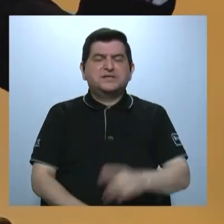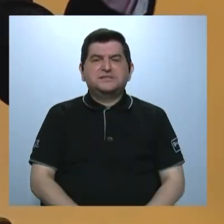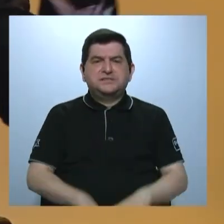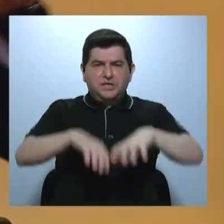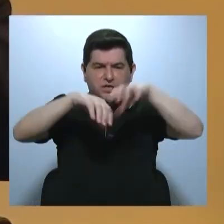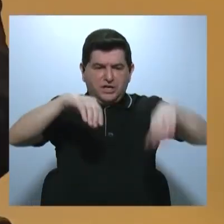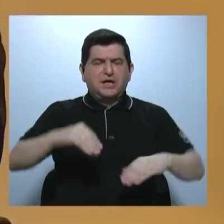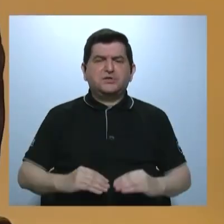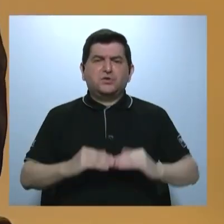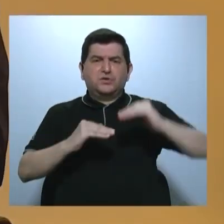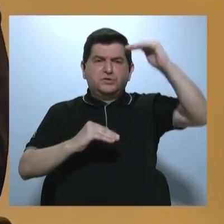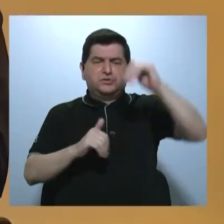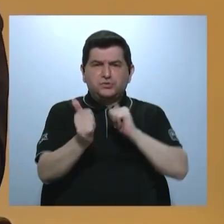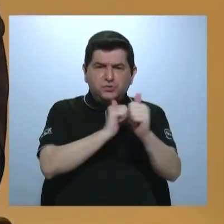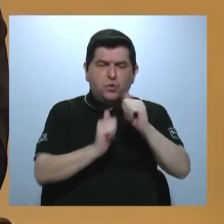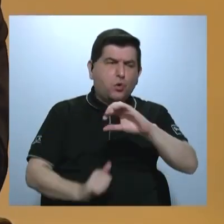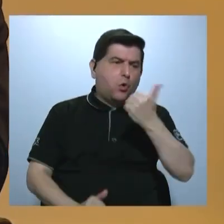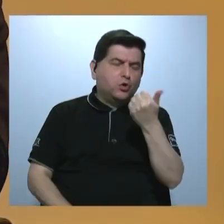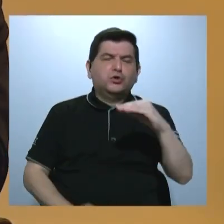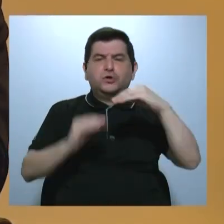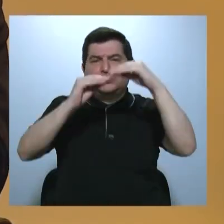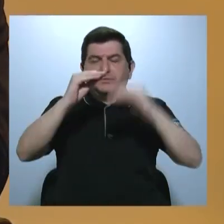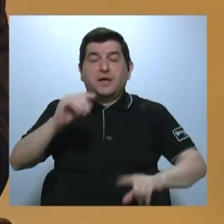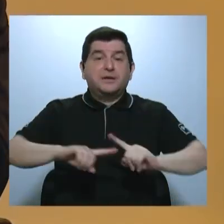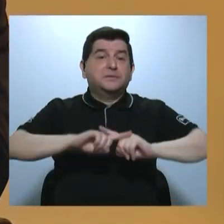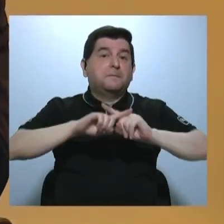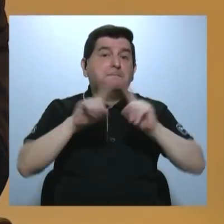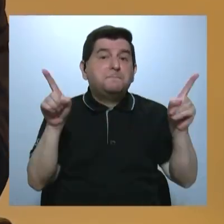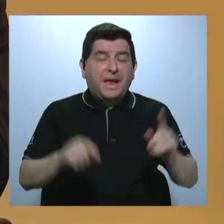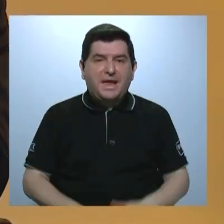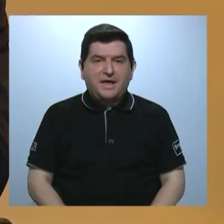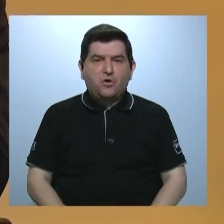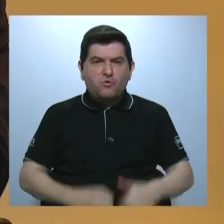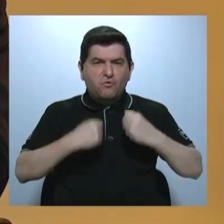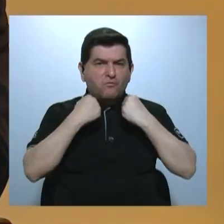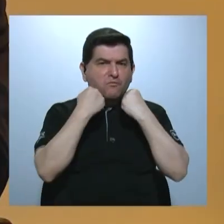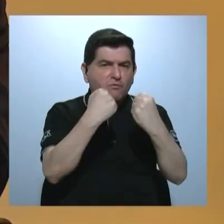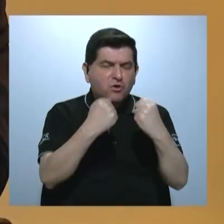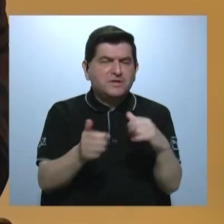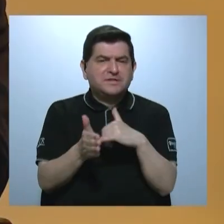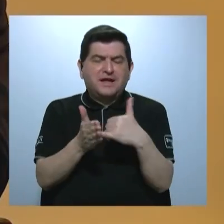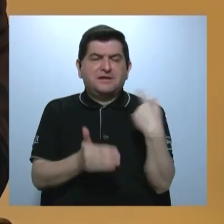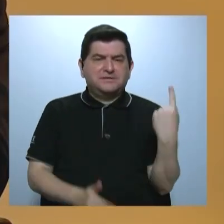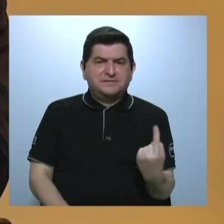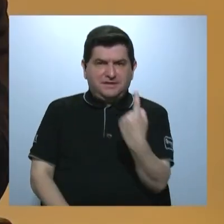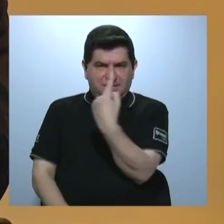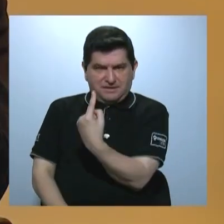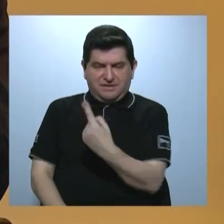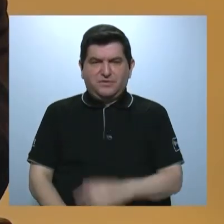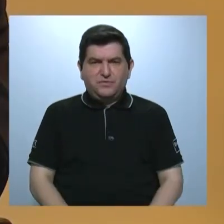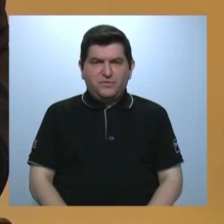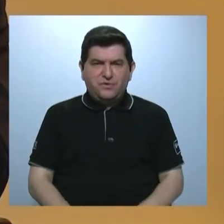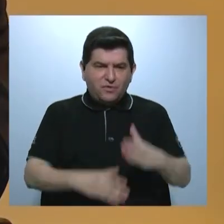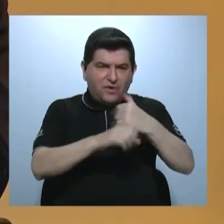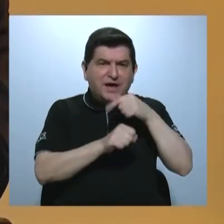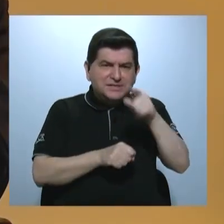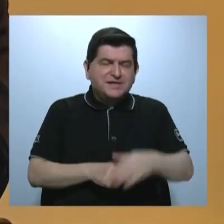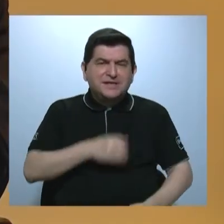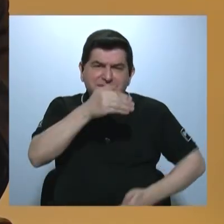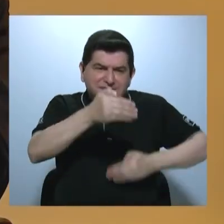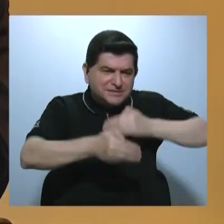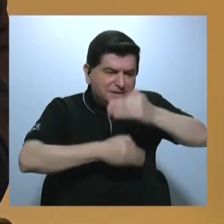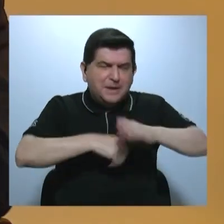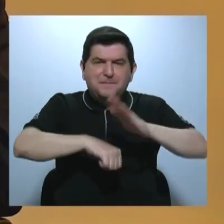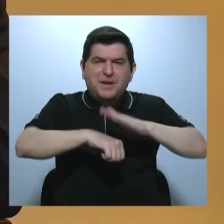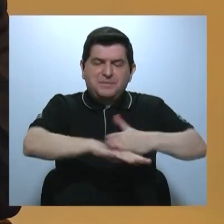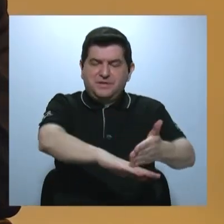más competitivos, cuáles menos competitivos, pero más que eso, cuáles son las fortalezas y debilidades que tiene cada uno para elaborar esa hoja de ruta que le